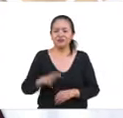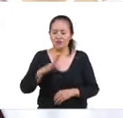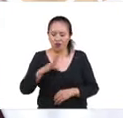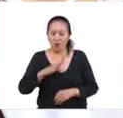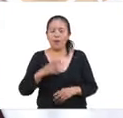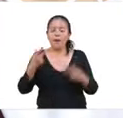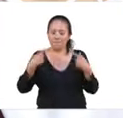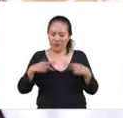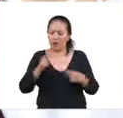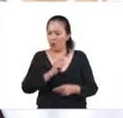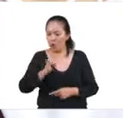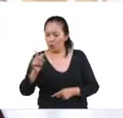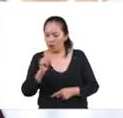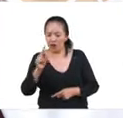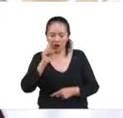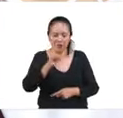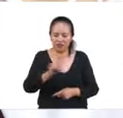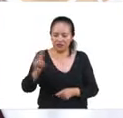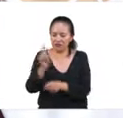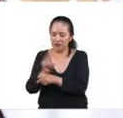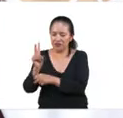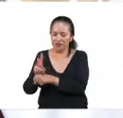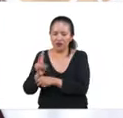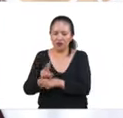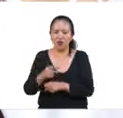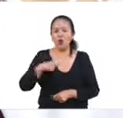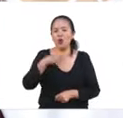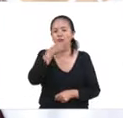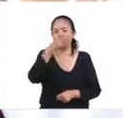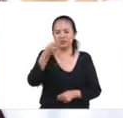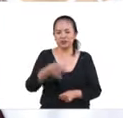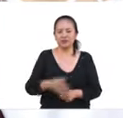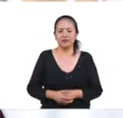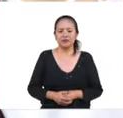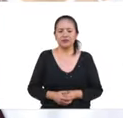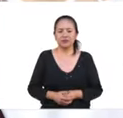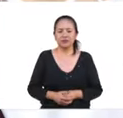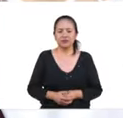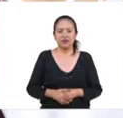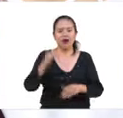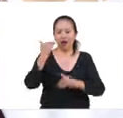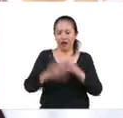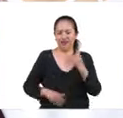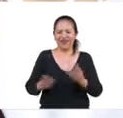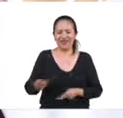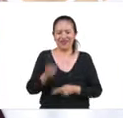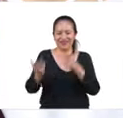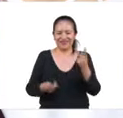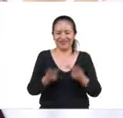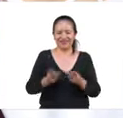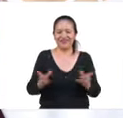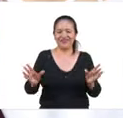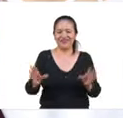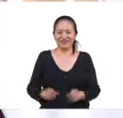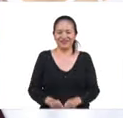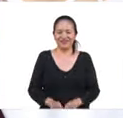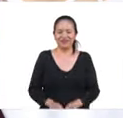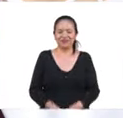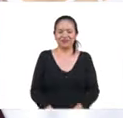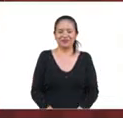estén encargando permanentemente. Entonces, hoy lo van a anunciar. Concluimos sesión de preguntas y respuestas. Muchas gracias. Gracias.